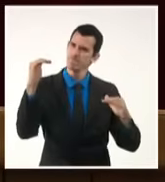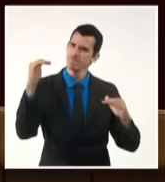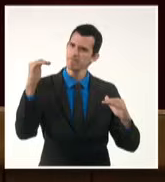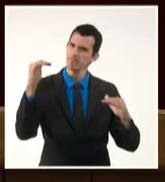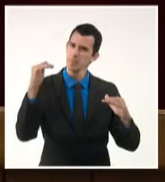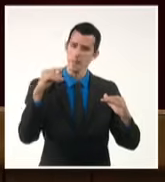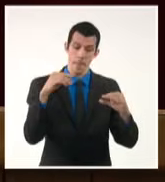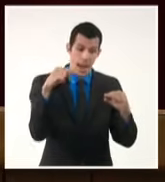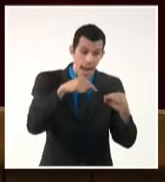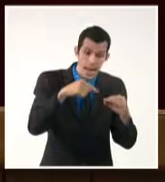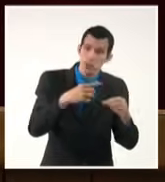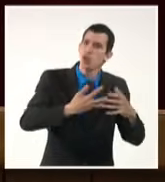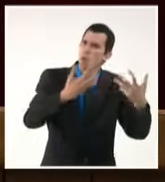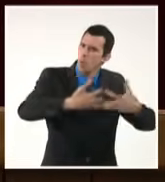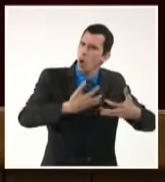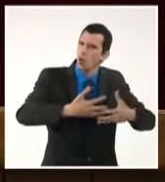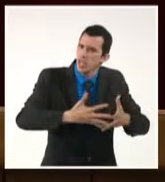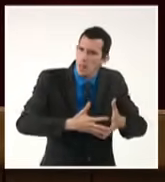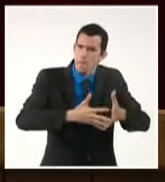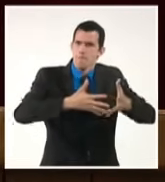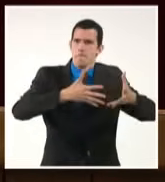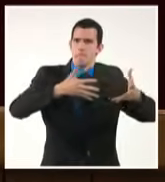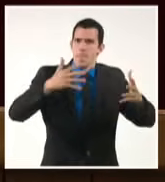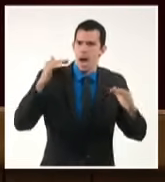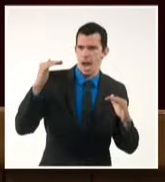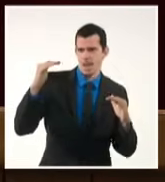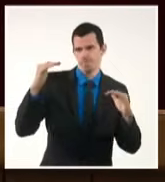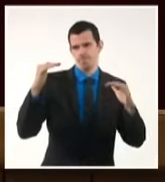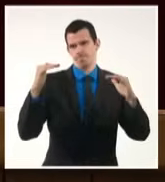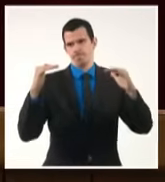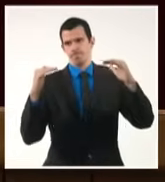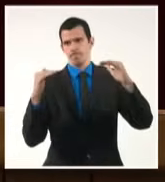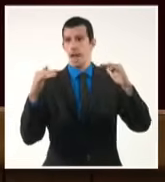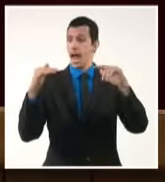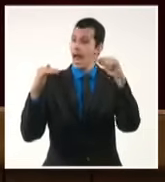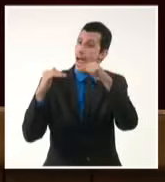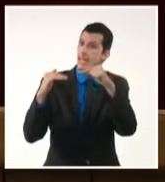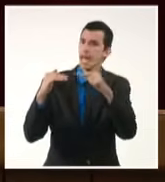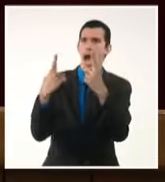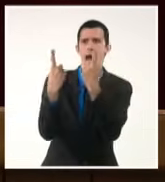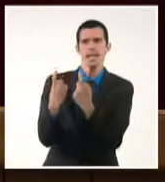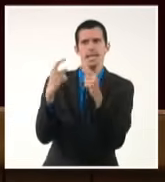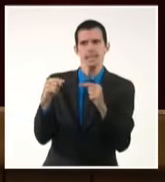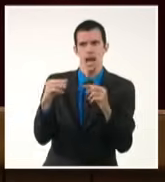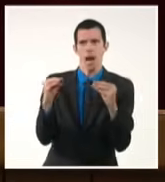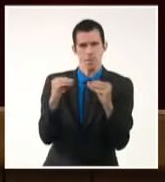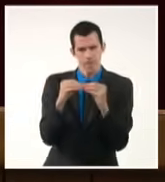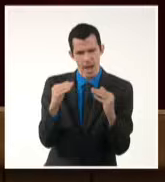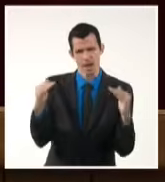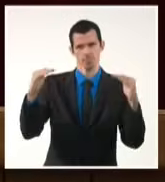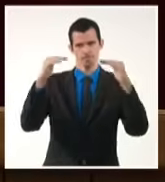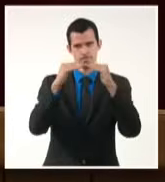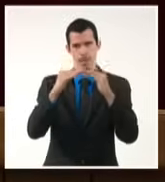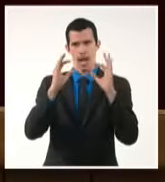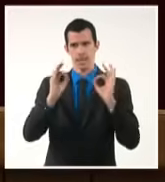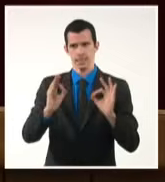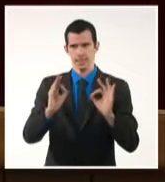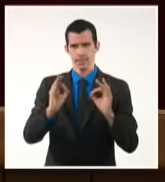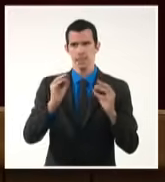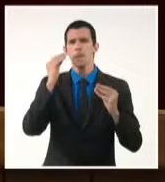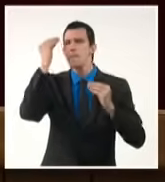los ámbitos y el trabajo organizado desde las comunidades y los municipios. Especial